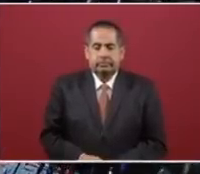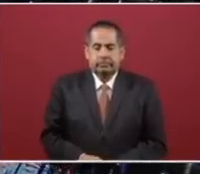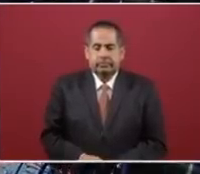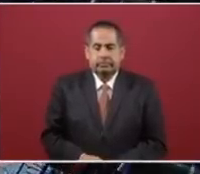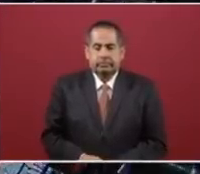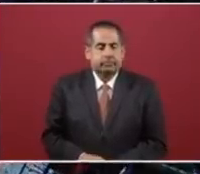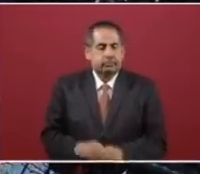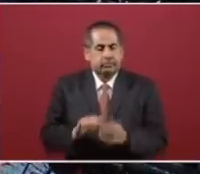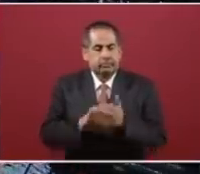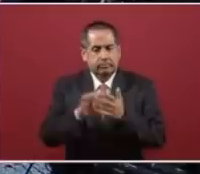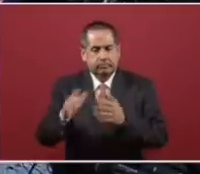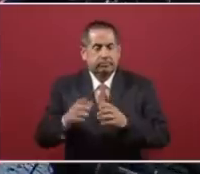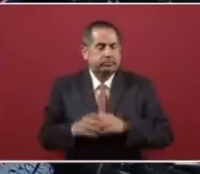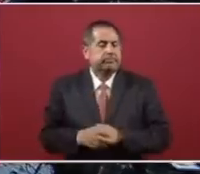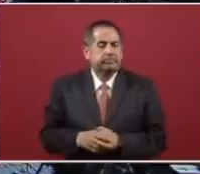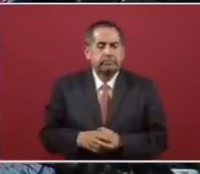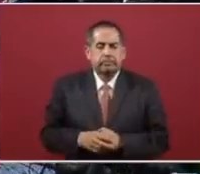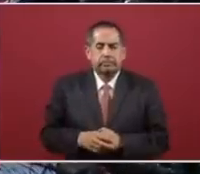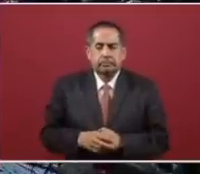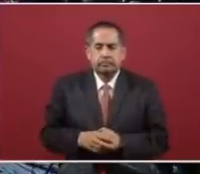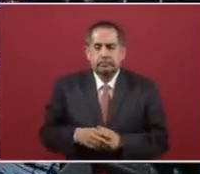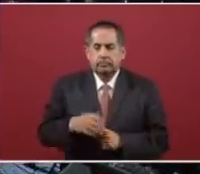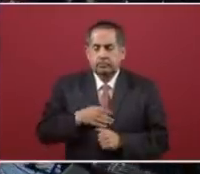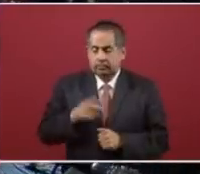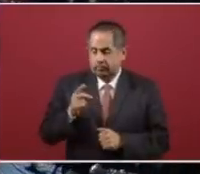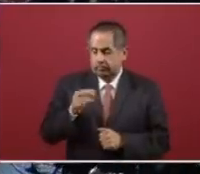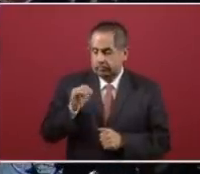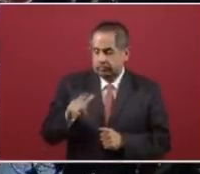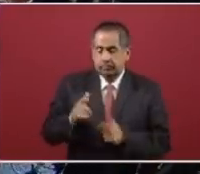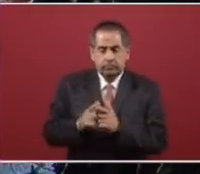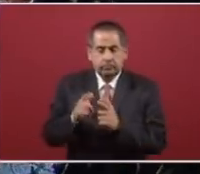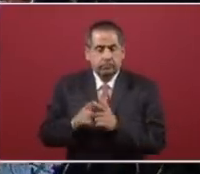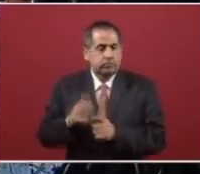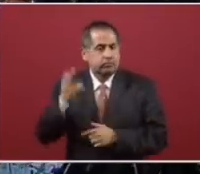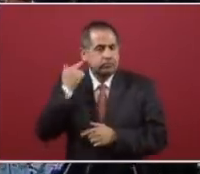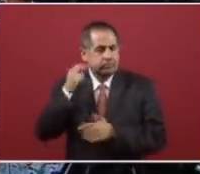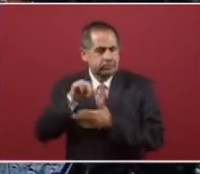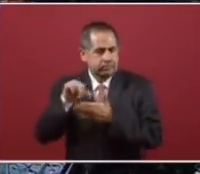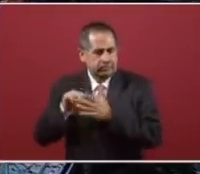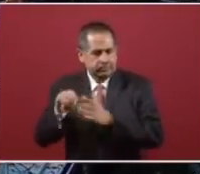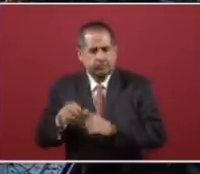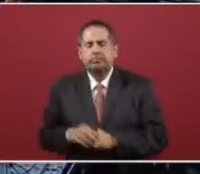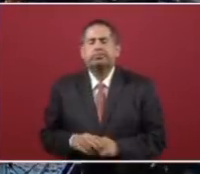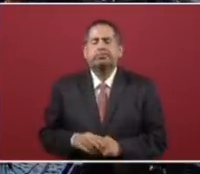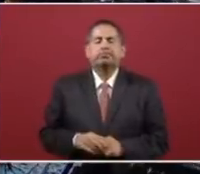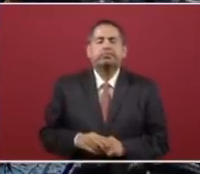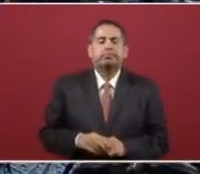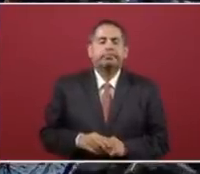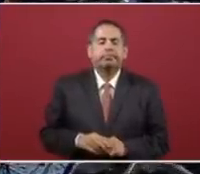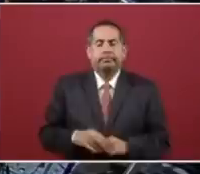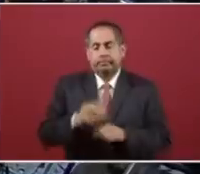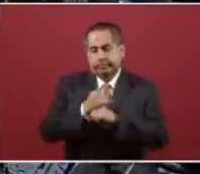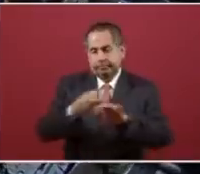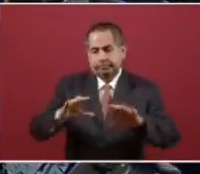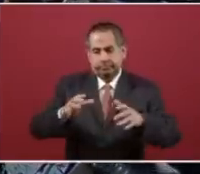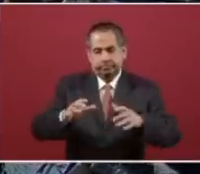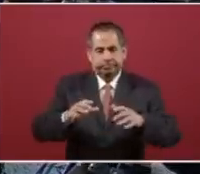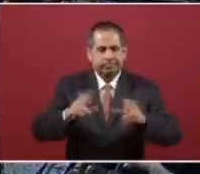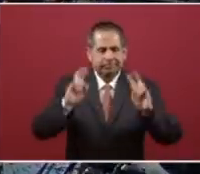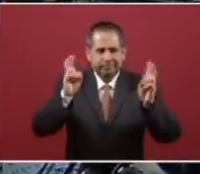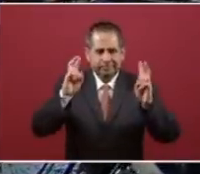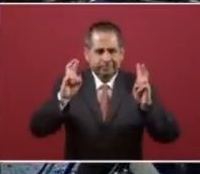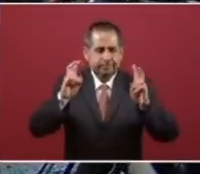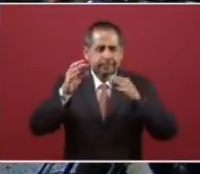a la cámara buenos días rosas de grupo radiocentro presidente sobre esto que informan sobre este caso de campaña negra que nos